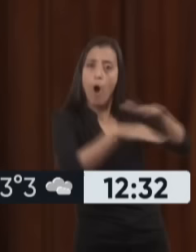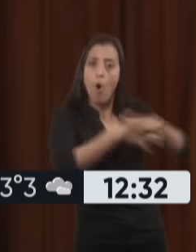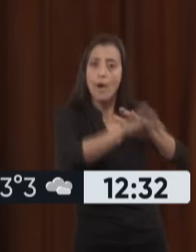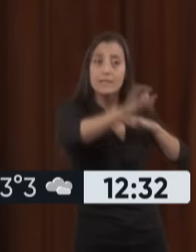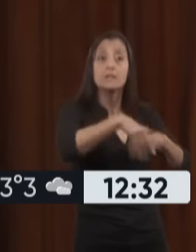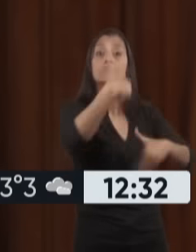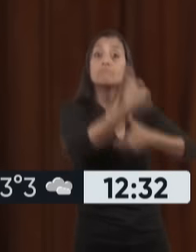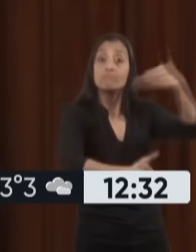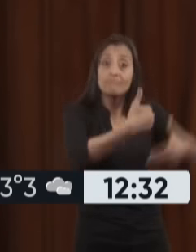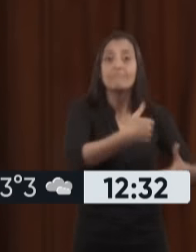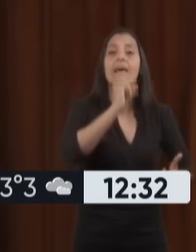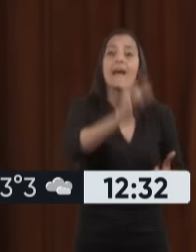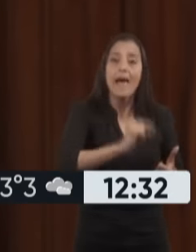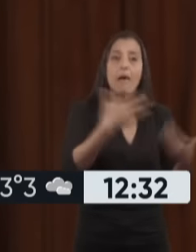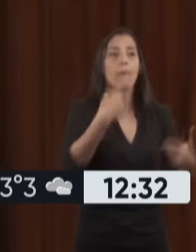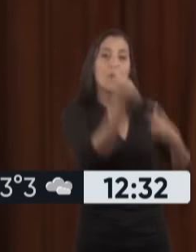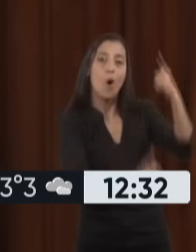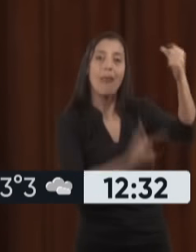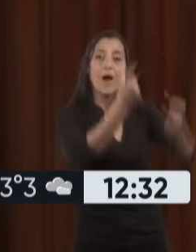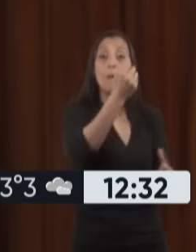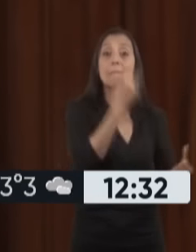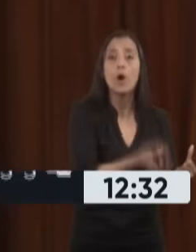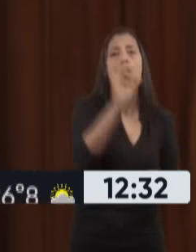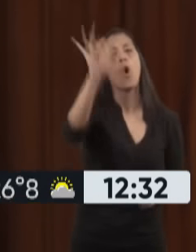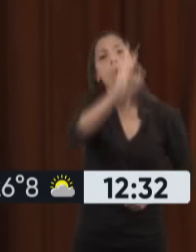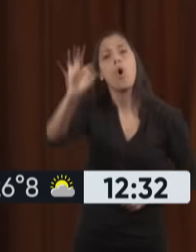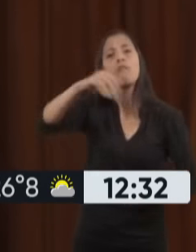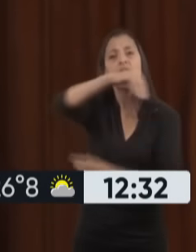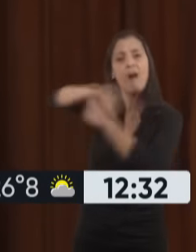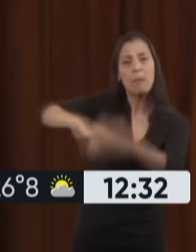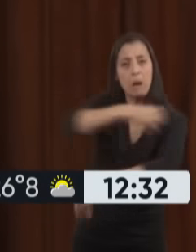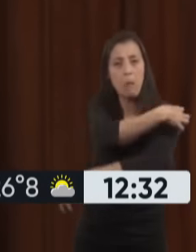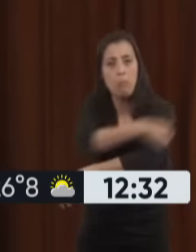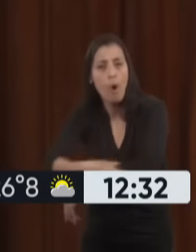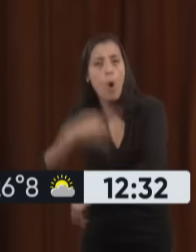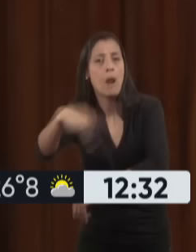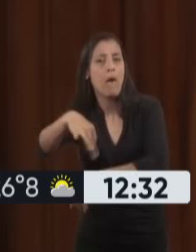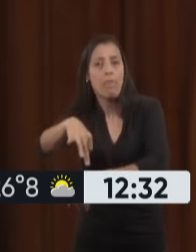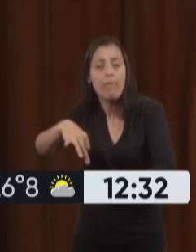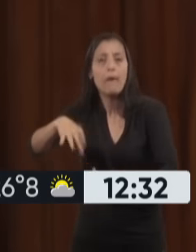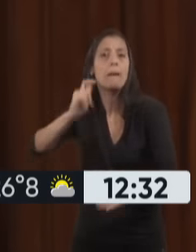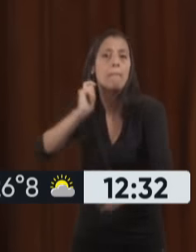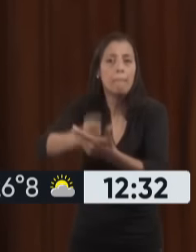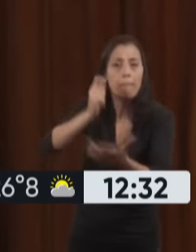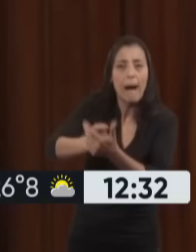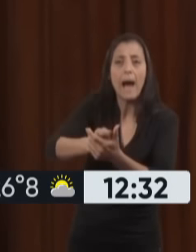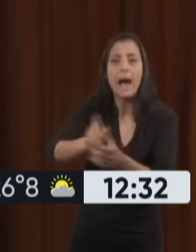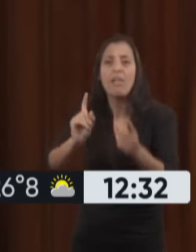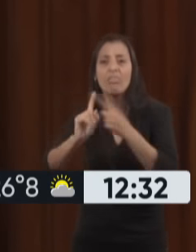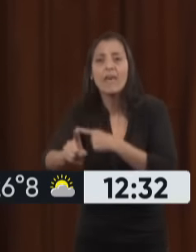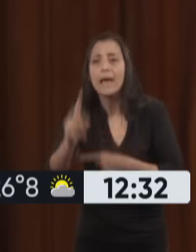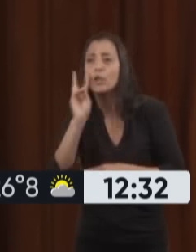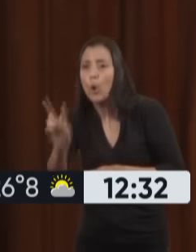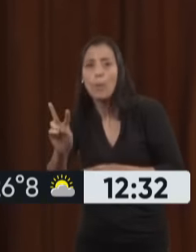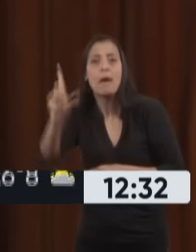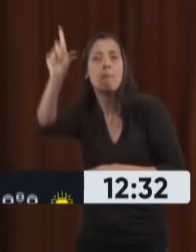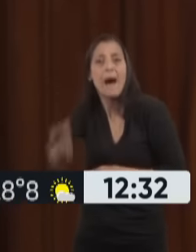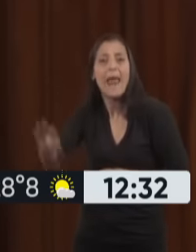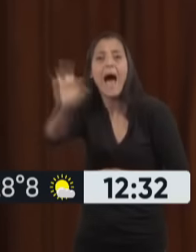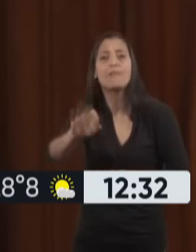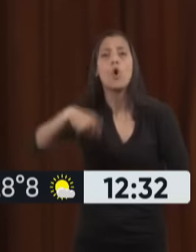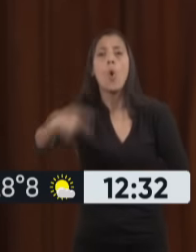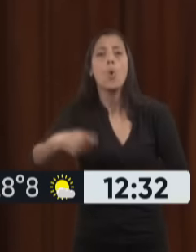cada vez pueden comprar más y mejor? ¿O familias empobrecidas que tienen que adelantar consumo comprando lo primero que encuentren en 24 cuotas